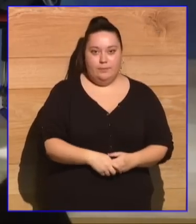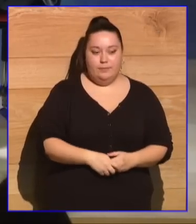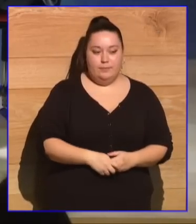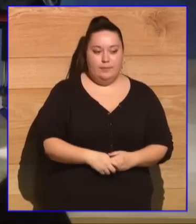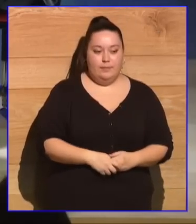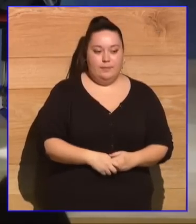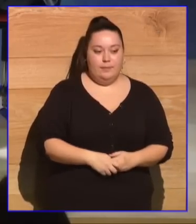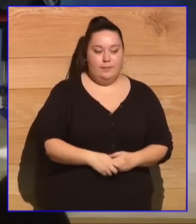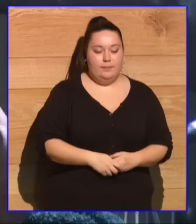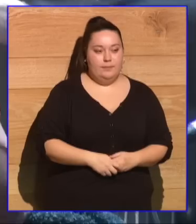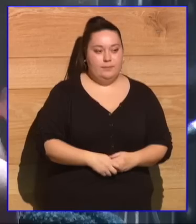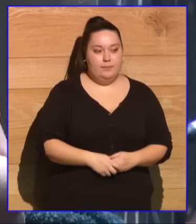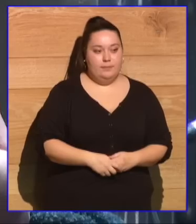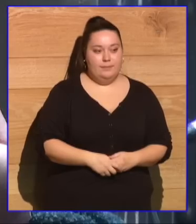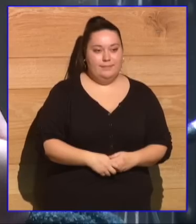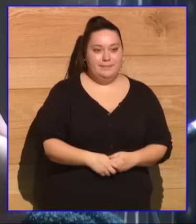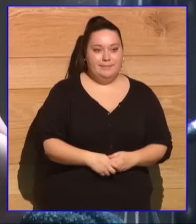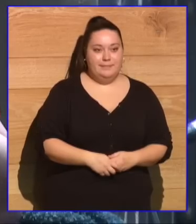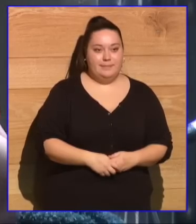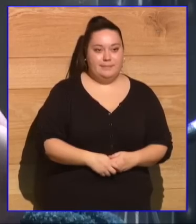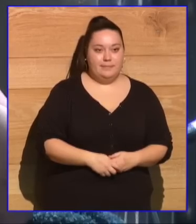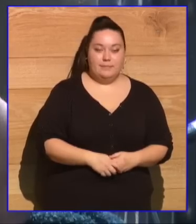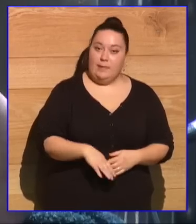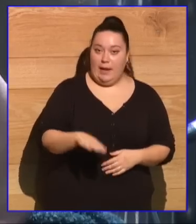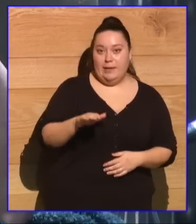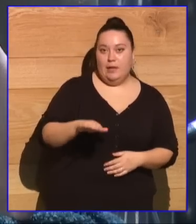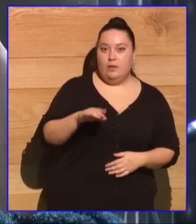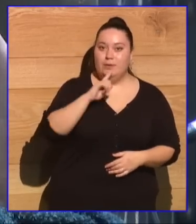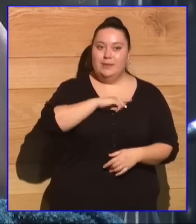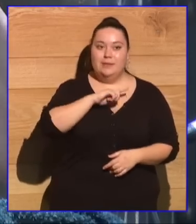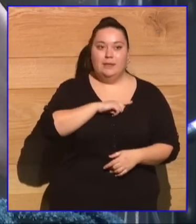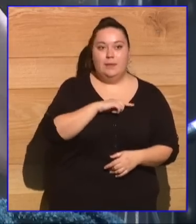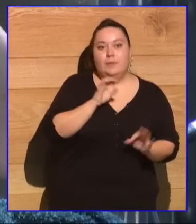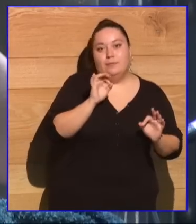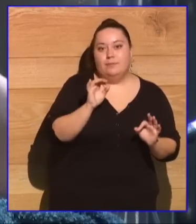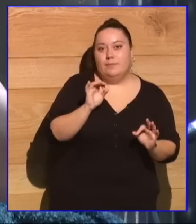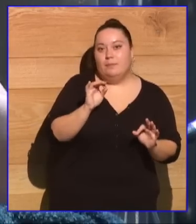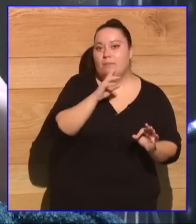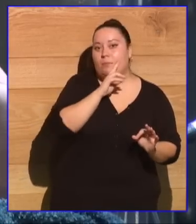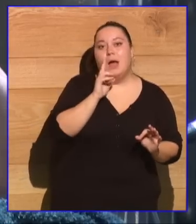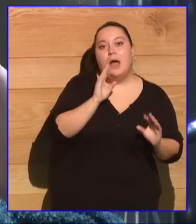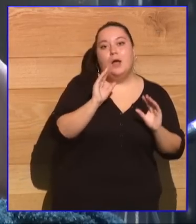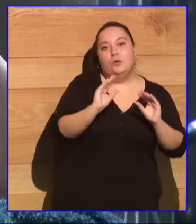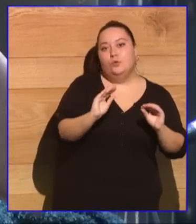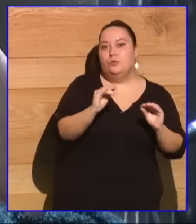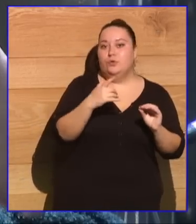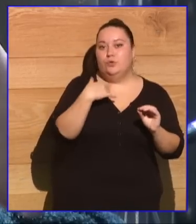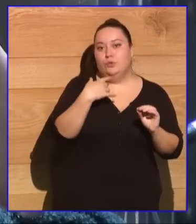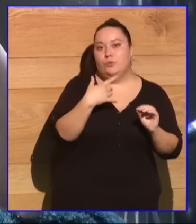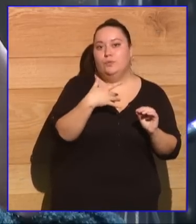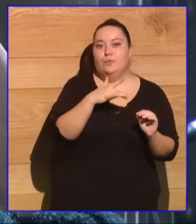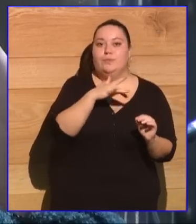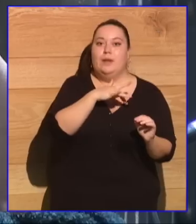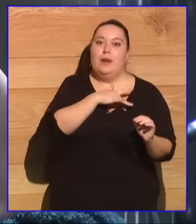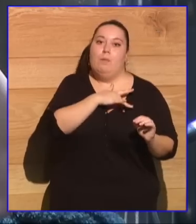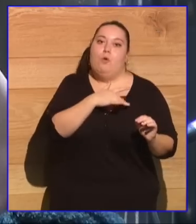Bueno, digamos que el muchacho tiene unos sentimientos ambivalentes en torno a su madre. ¿ves cómo puedes? Con la